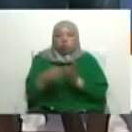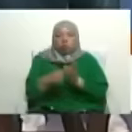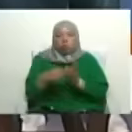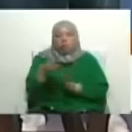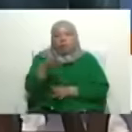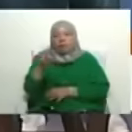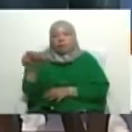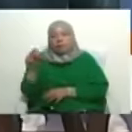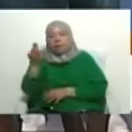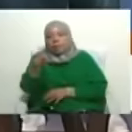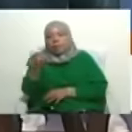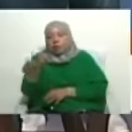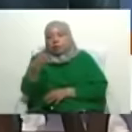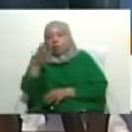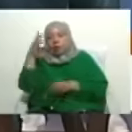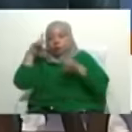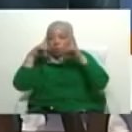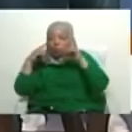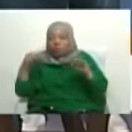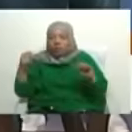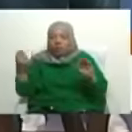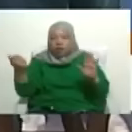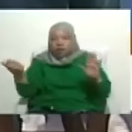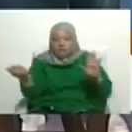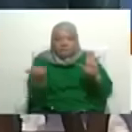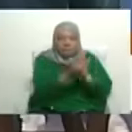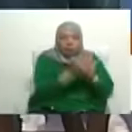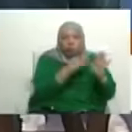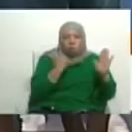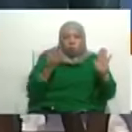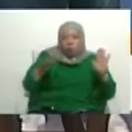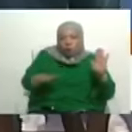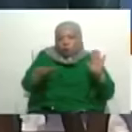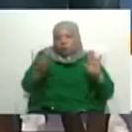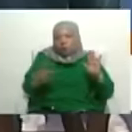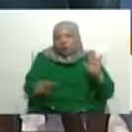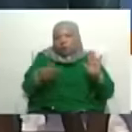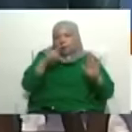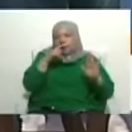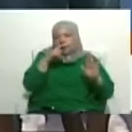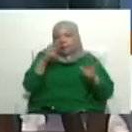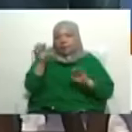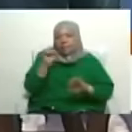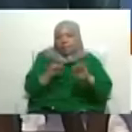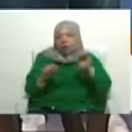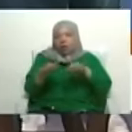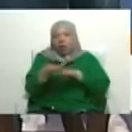incluyó planes para el asesinato del presidente de la República, del ministro de la Defensa,